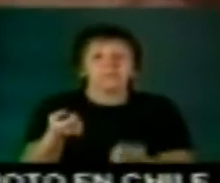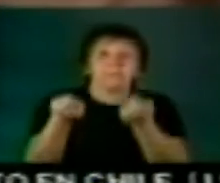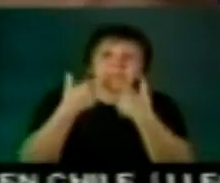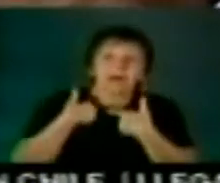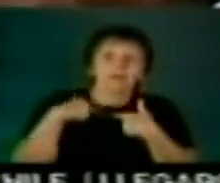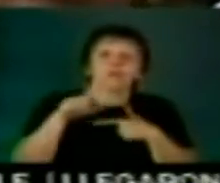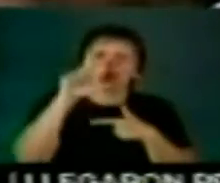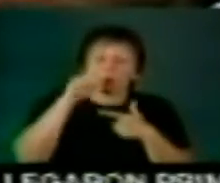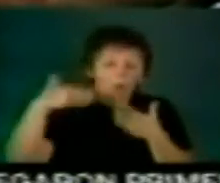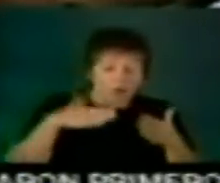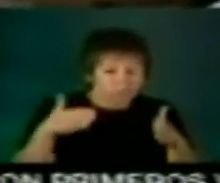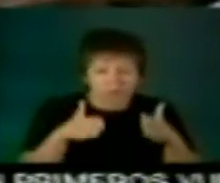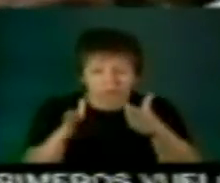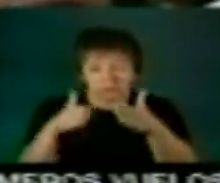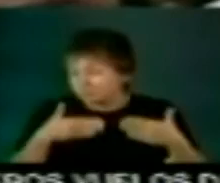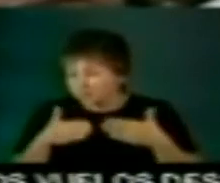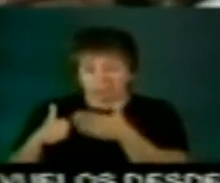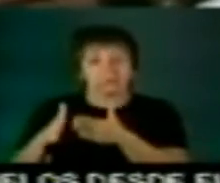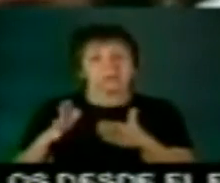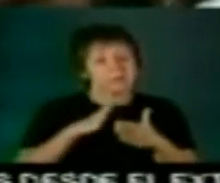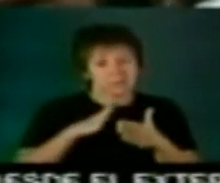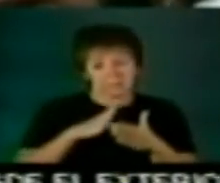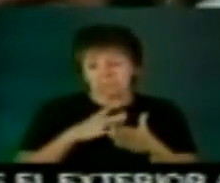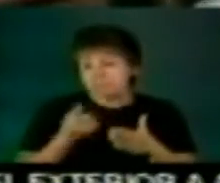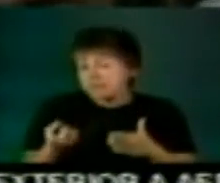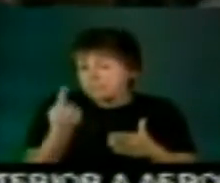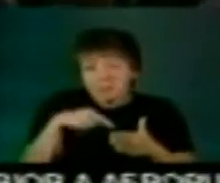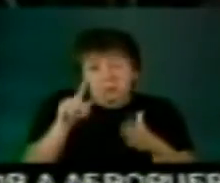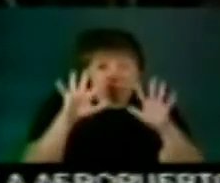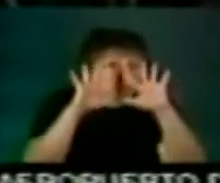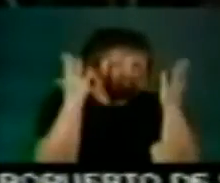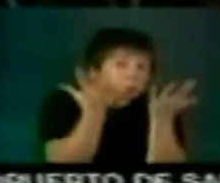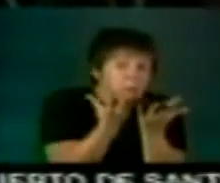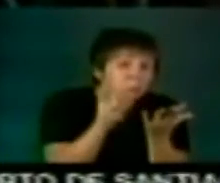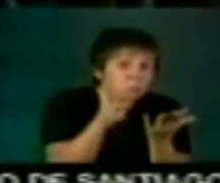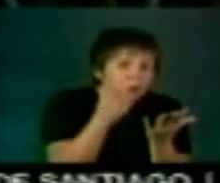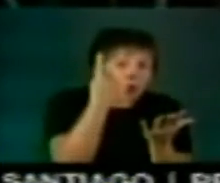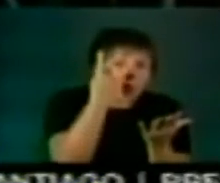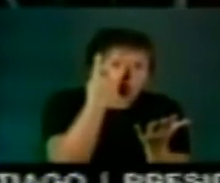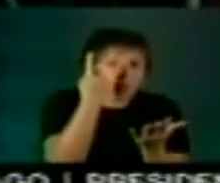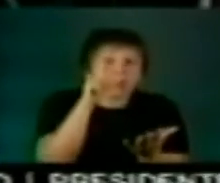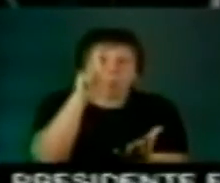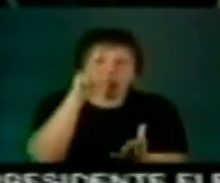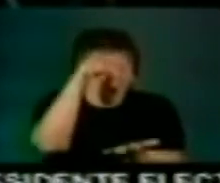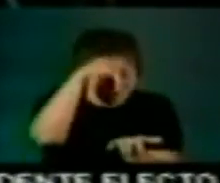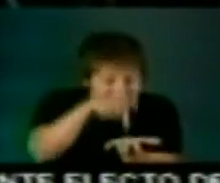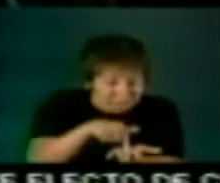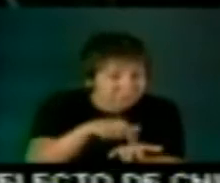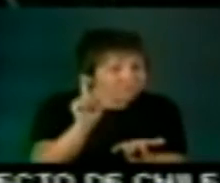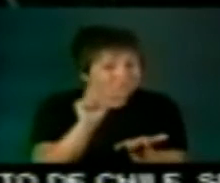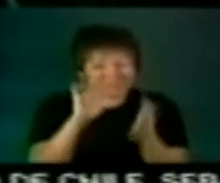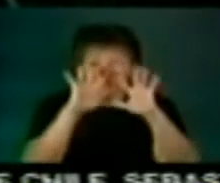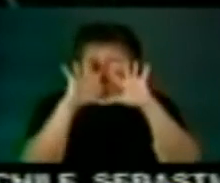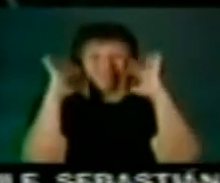Primero, que en el mundo ya no hay un centro, sino varios. Y que la